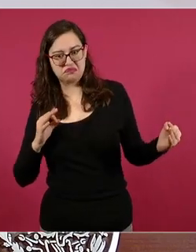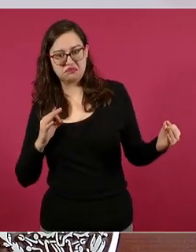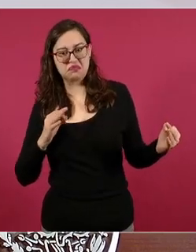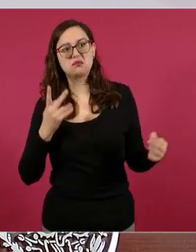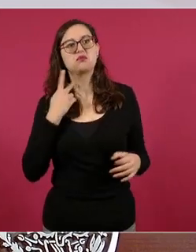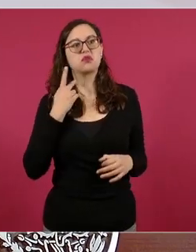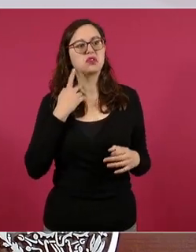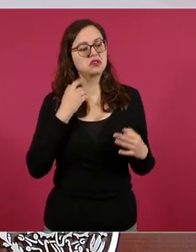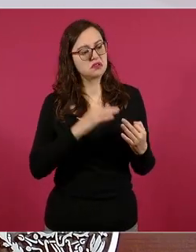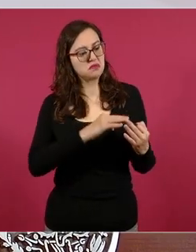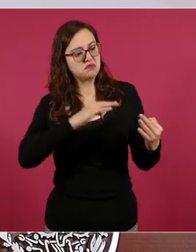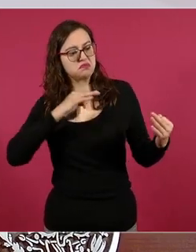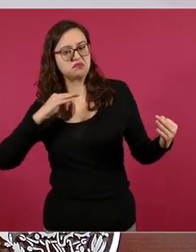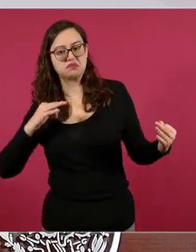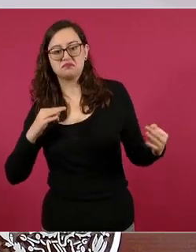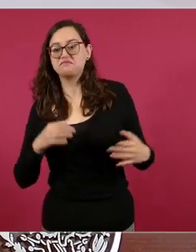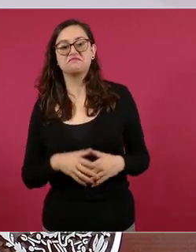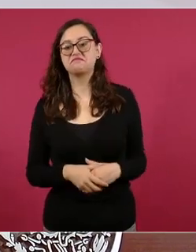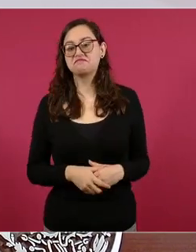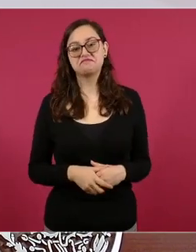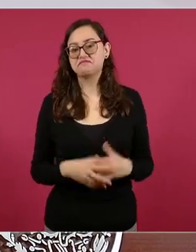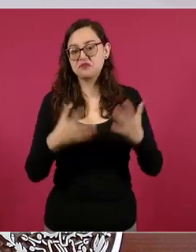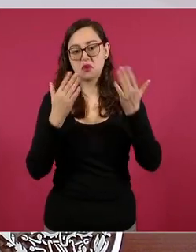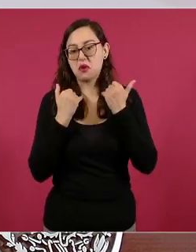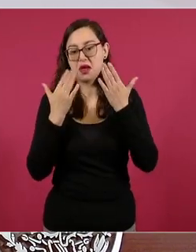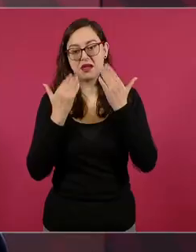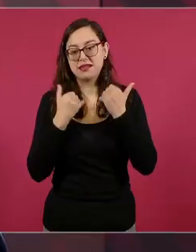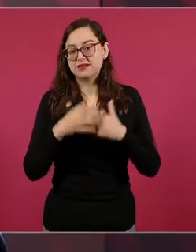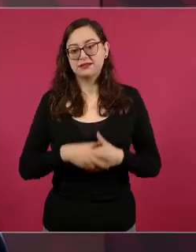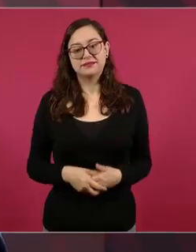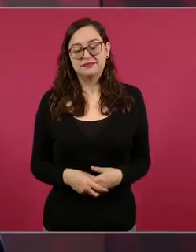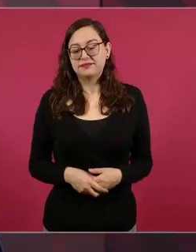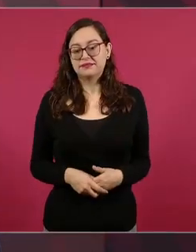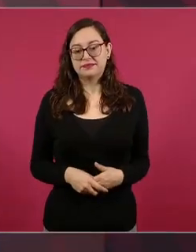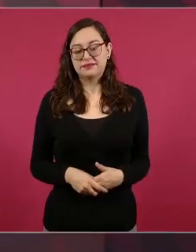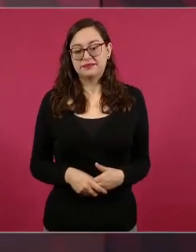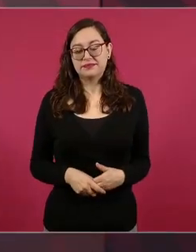político, y que necesitamos